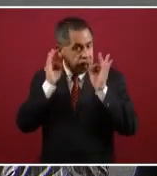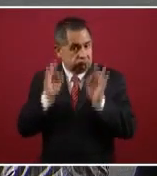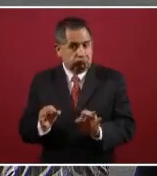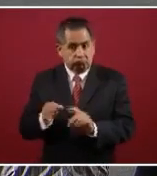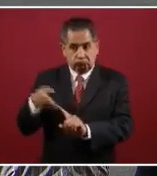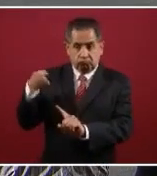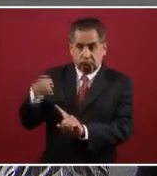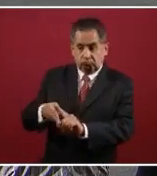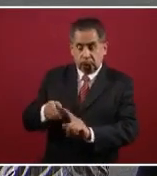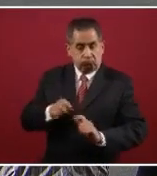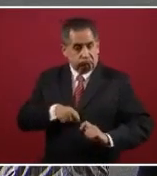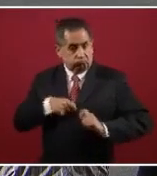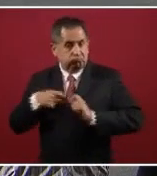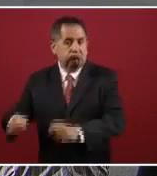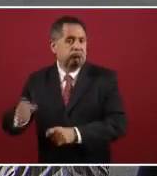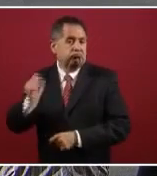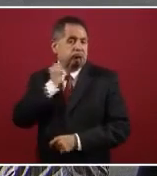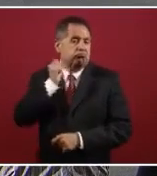de la República.